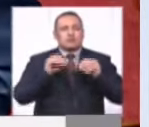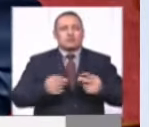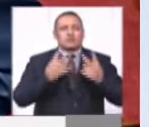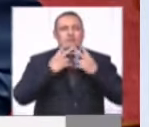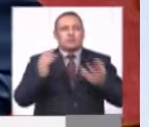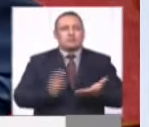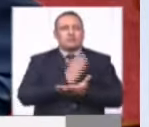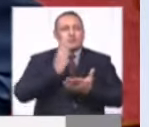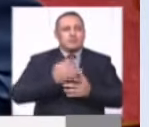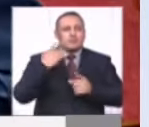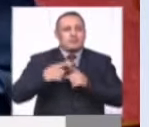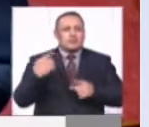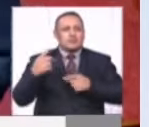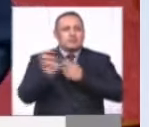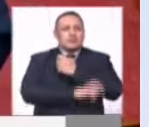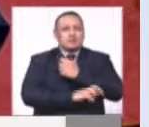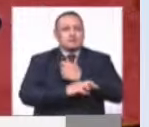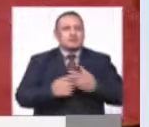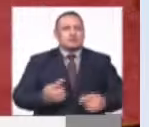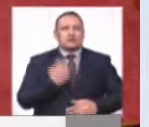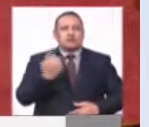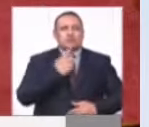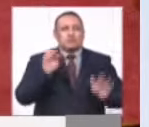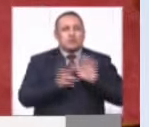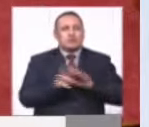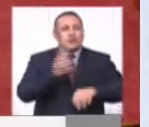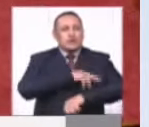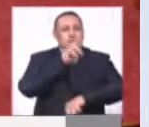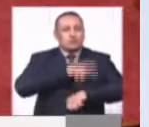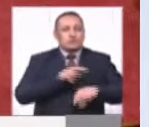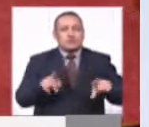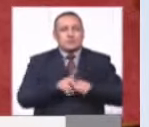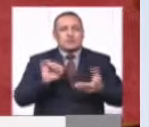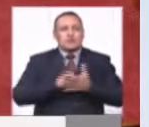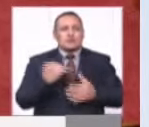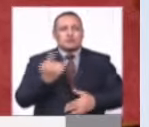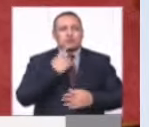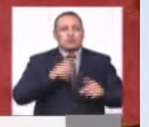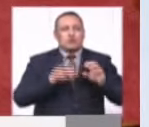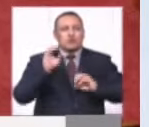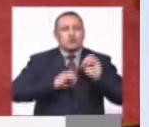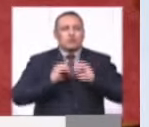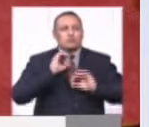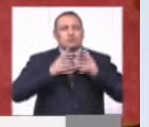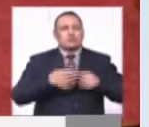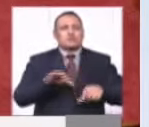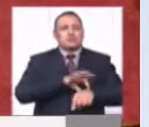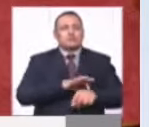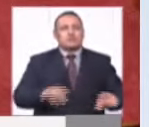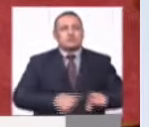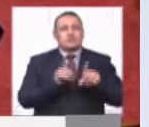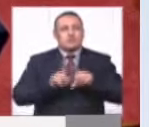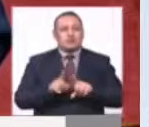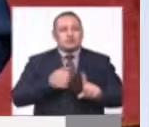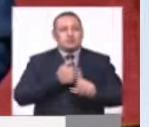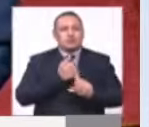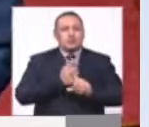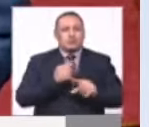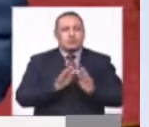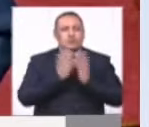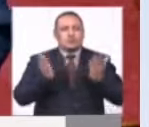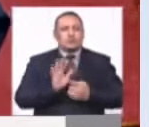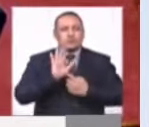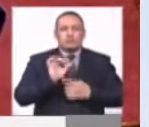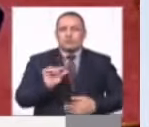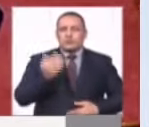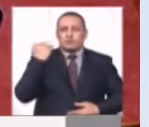las cuerdas a todos los países de esta región, que por cierto, según Organización Mundial de la Salud, en su publicación